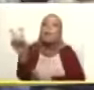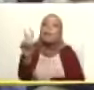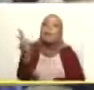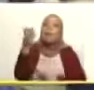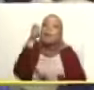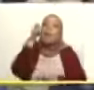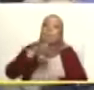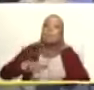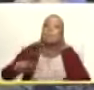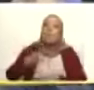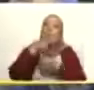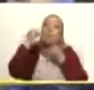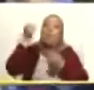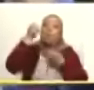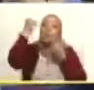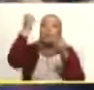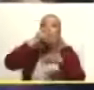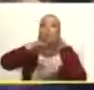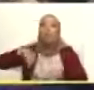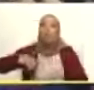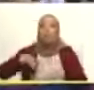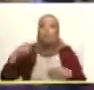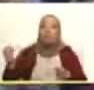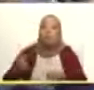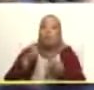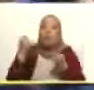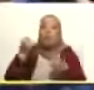el pueblo. ¡Solo el pueblo!